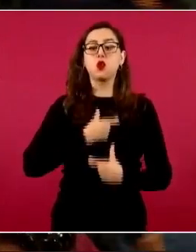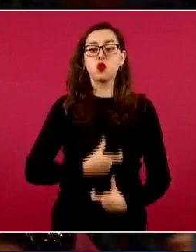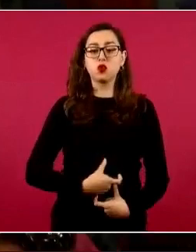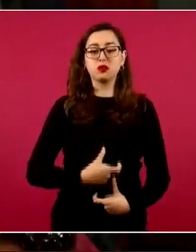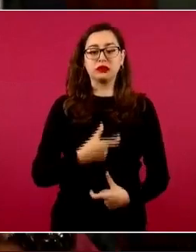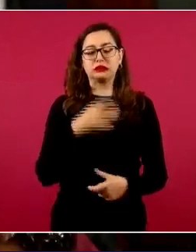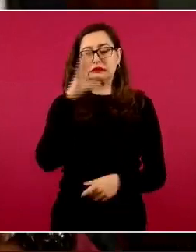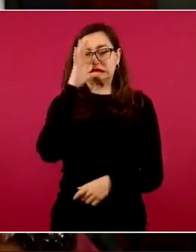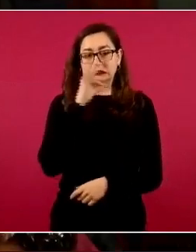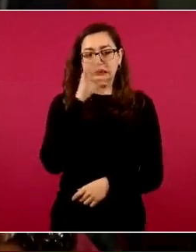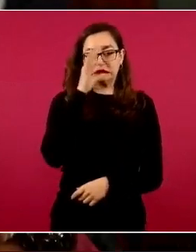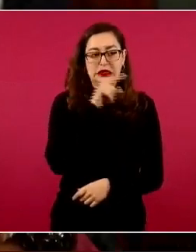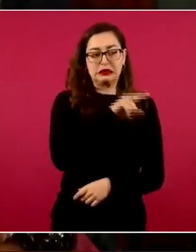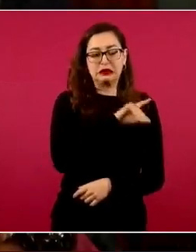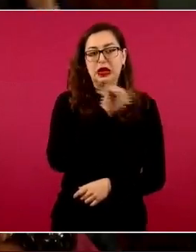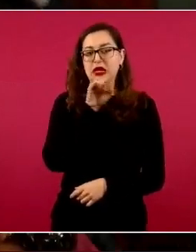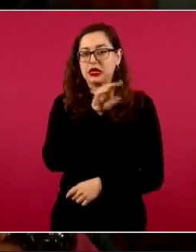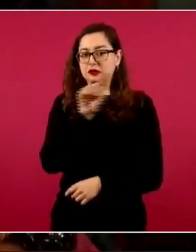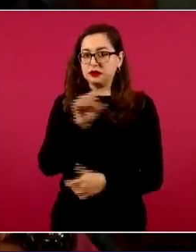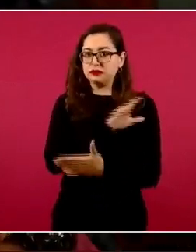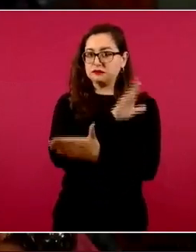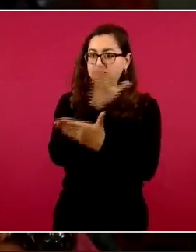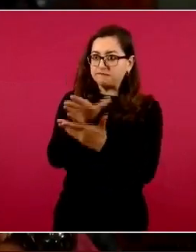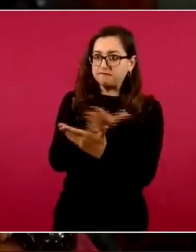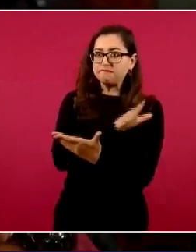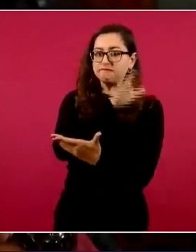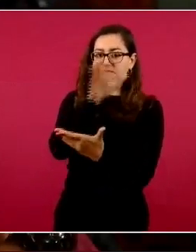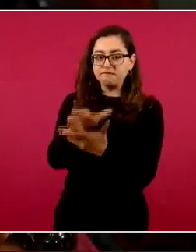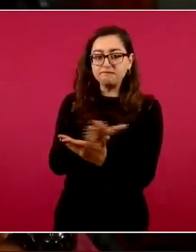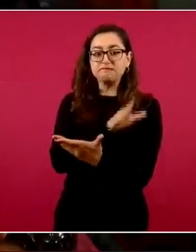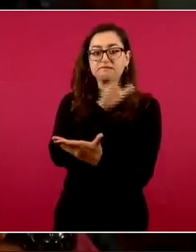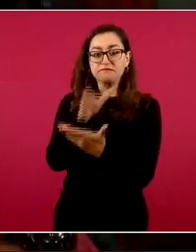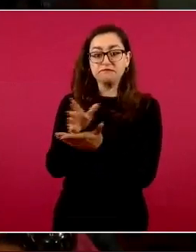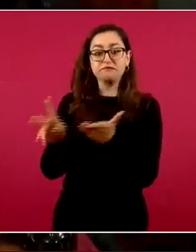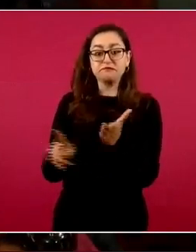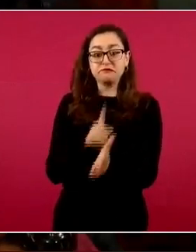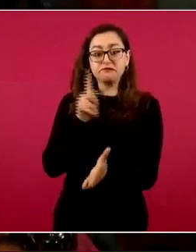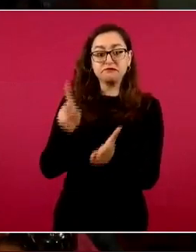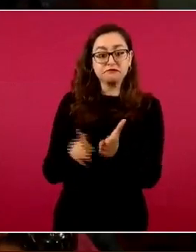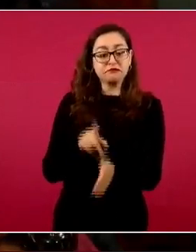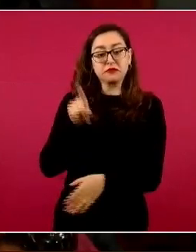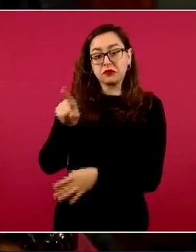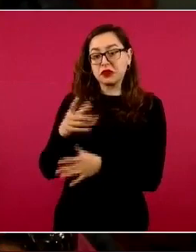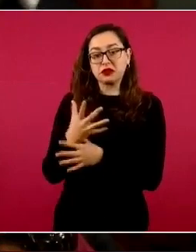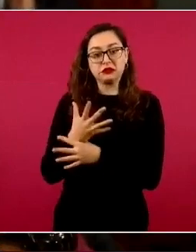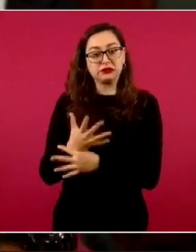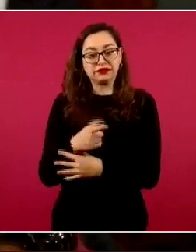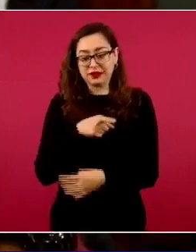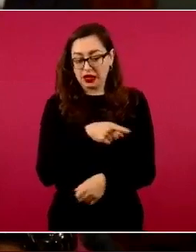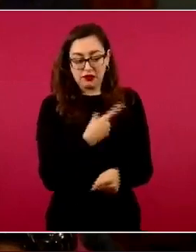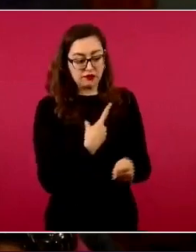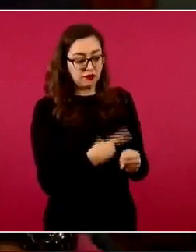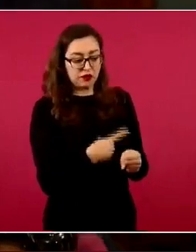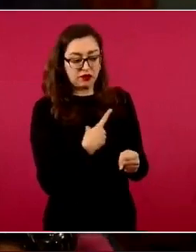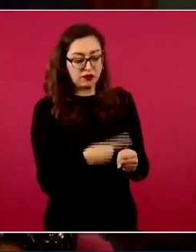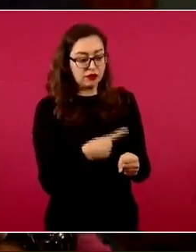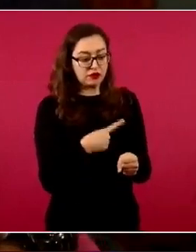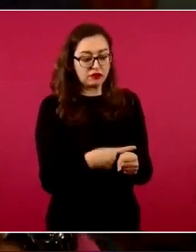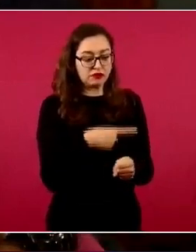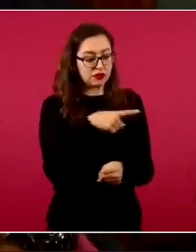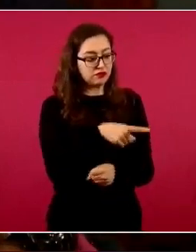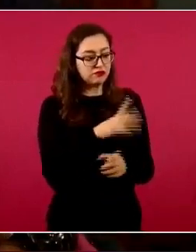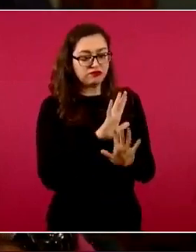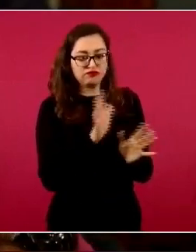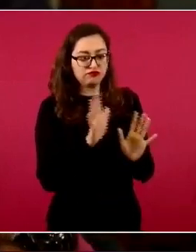Seguro Social y las autoridades de esa dependencia dicen que por su enfermedad queda fuera